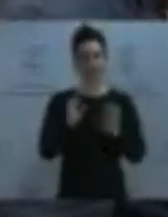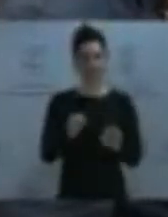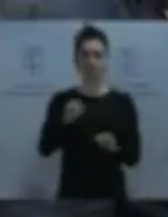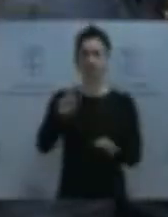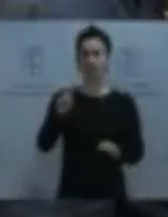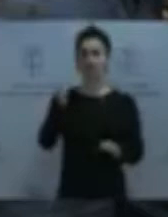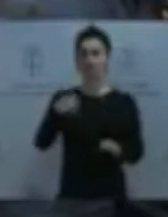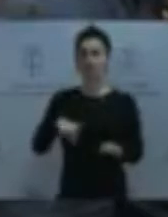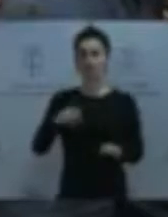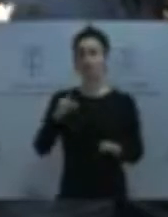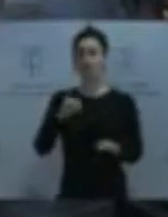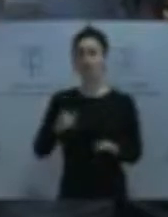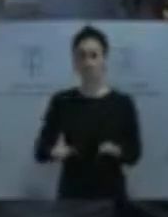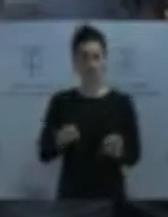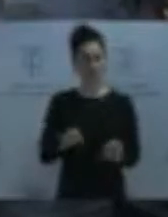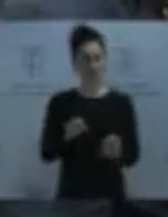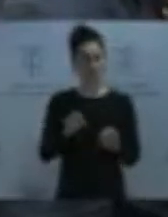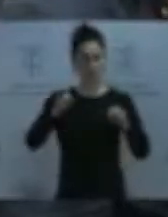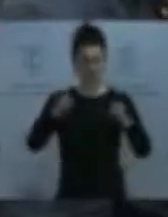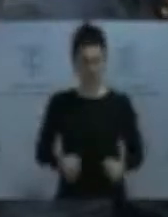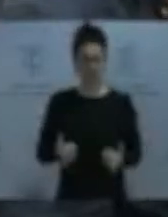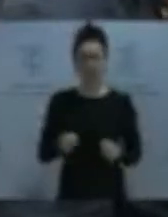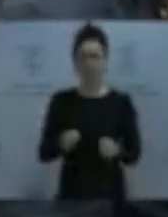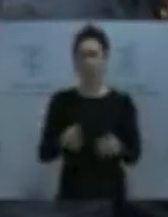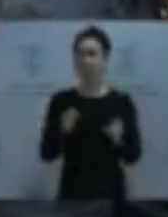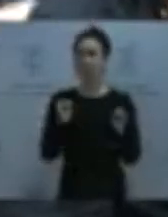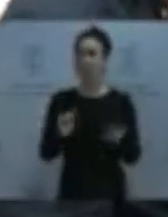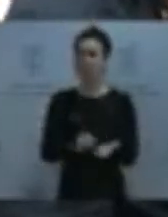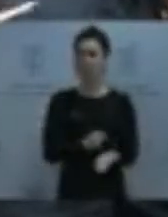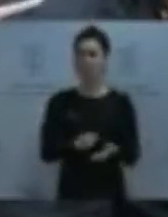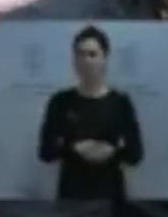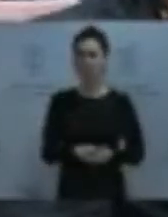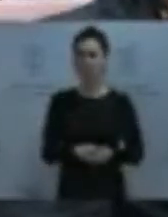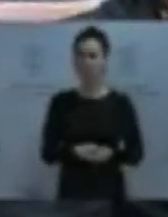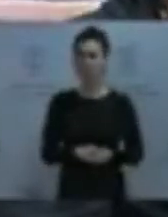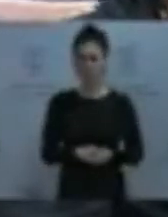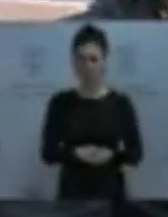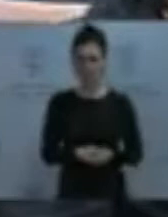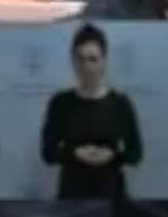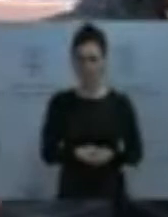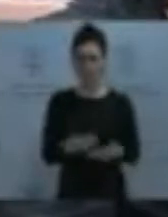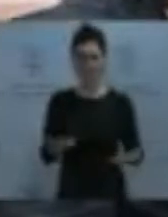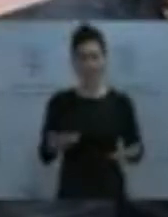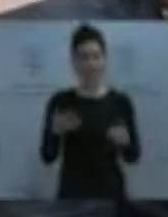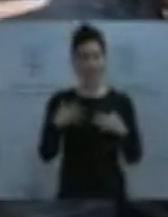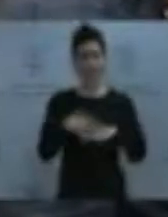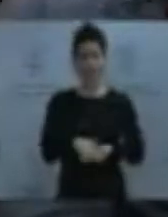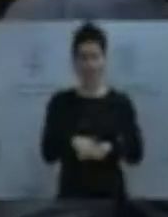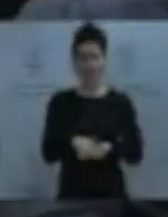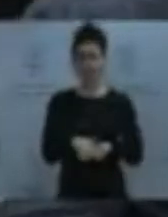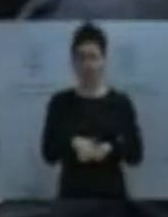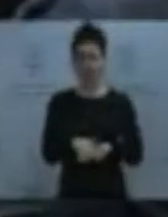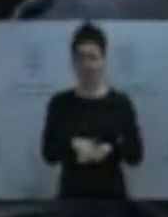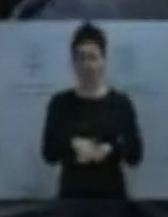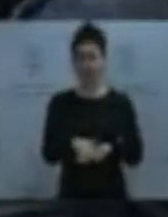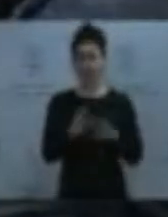del contrato. Decía que estaba operando en la red. No se atrevió a decirlo, no se atrevió a decir que ese